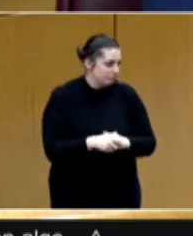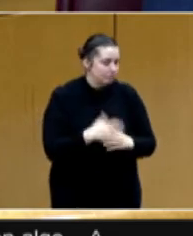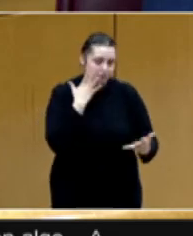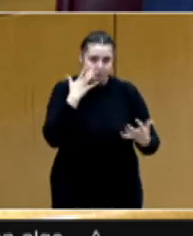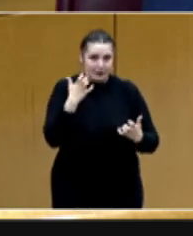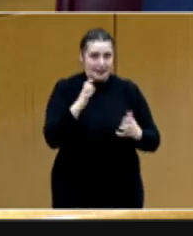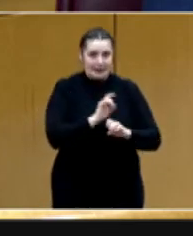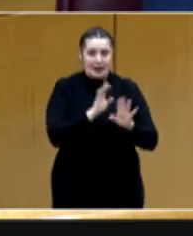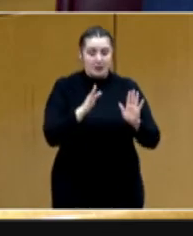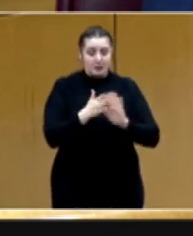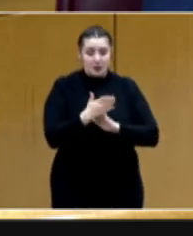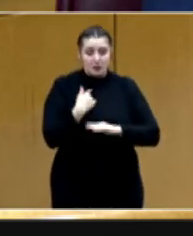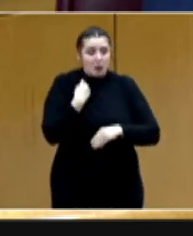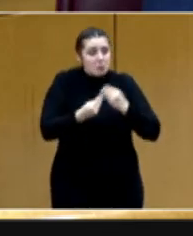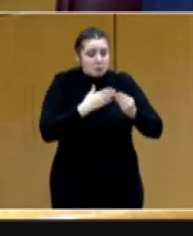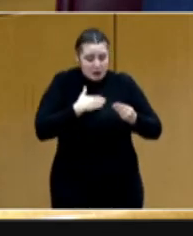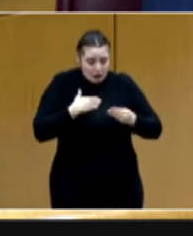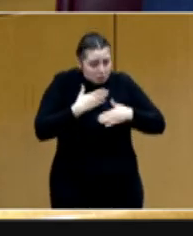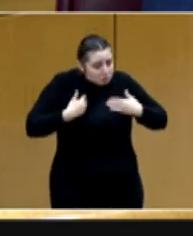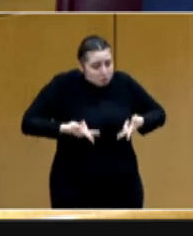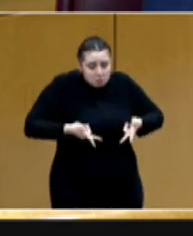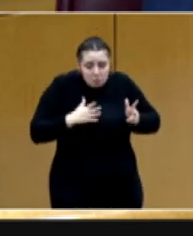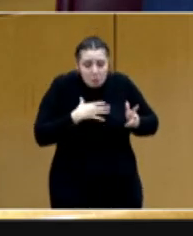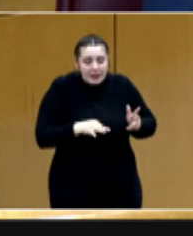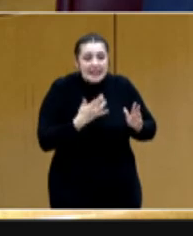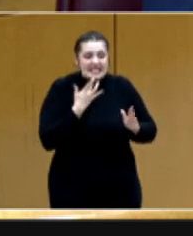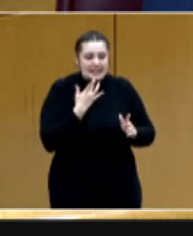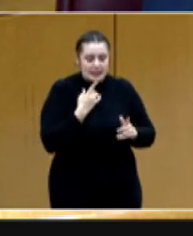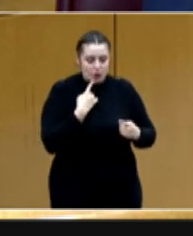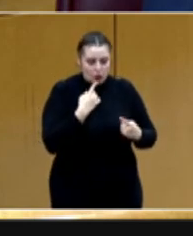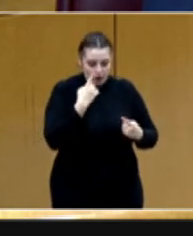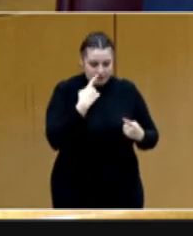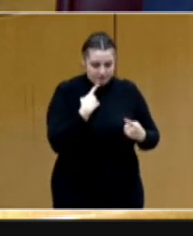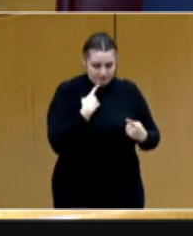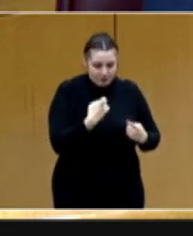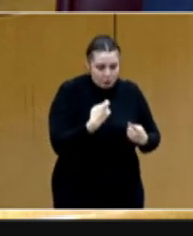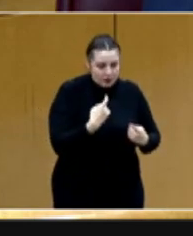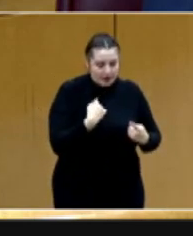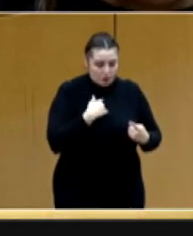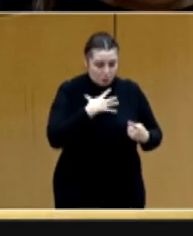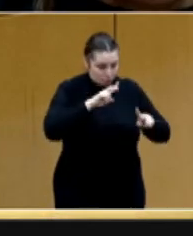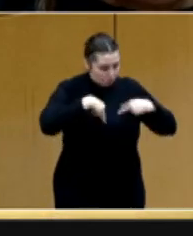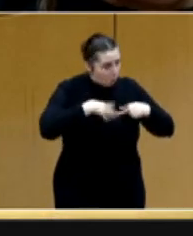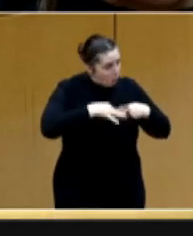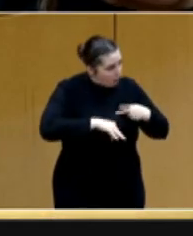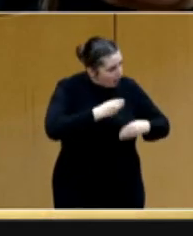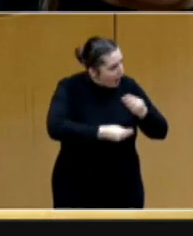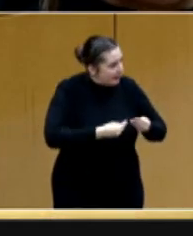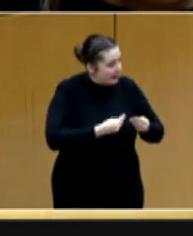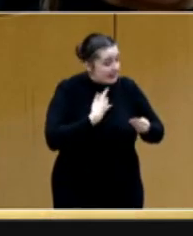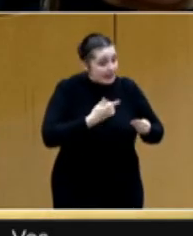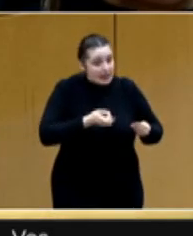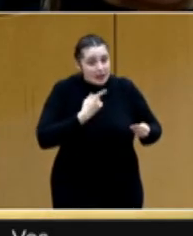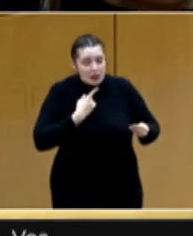que puedes hacer lo que quieres que si tienes alguna dificultad Y sabes arreglarlo por ti mismo lo puedes hacer a no ser que sea algo difícil